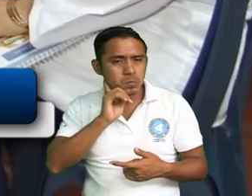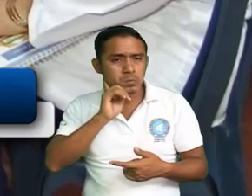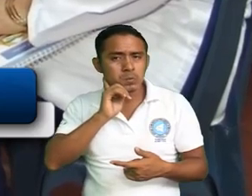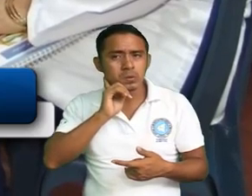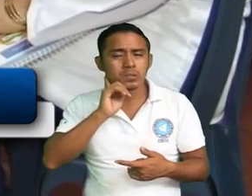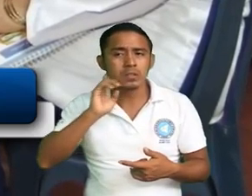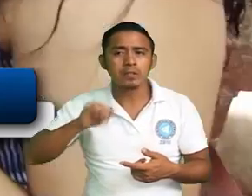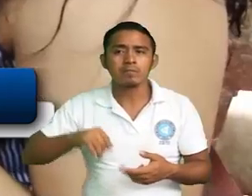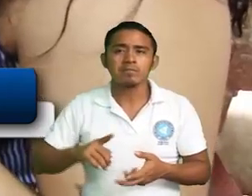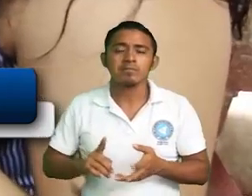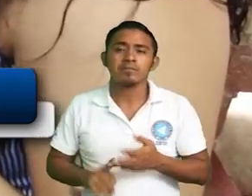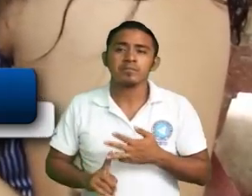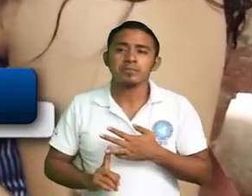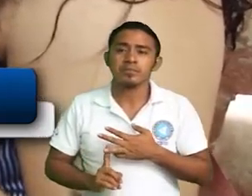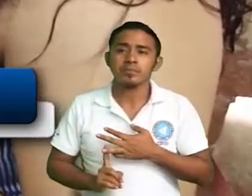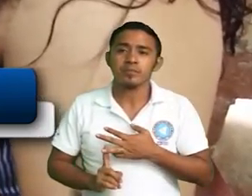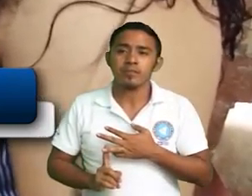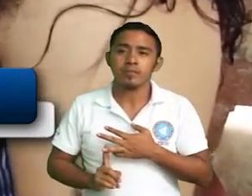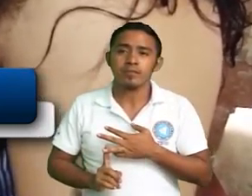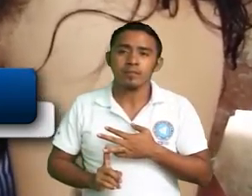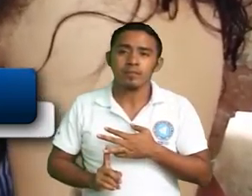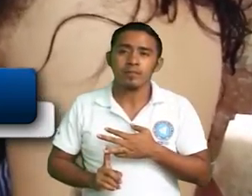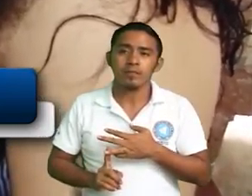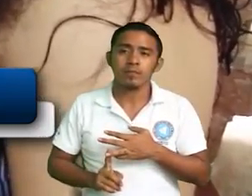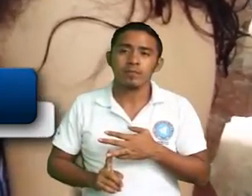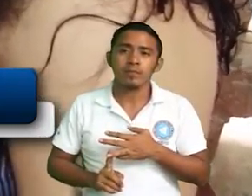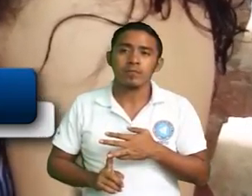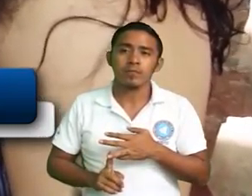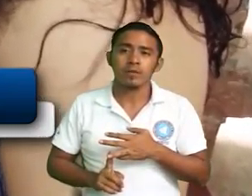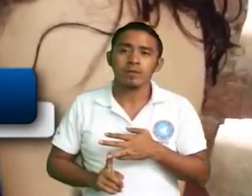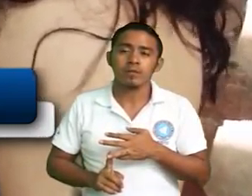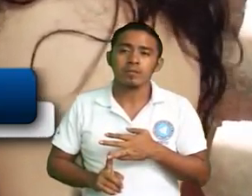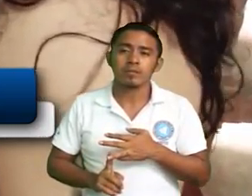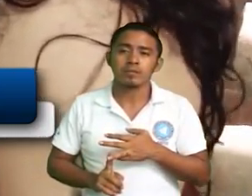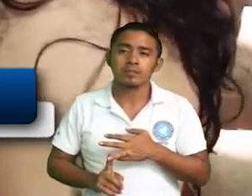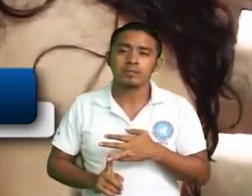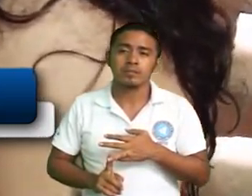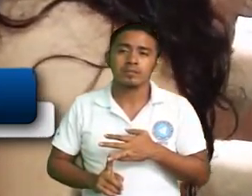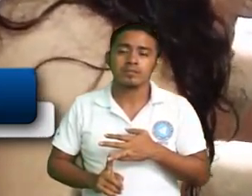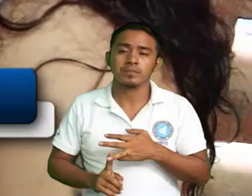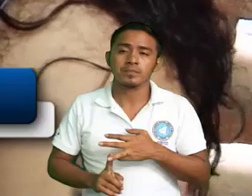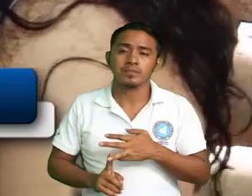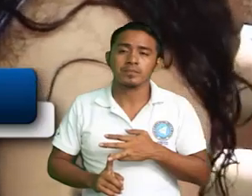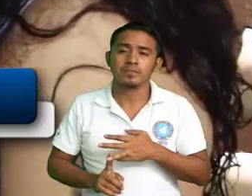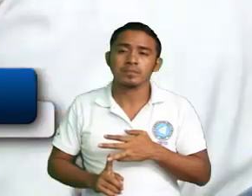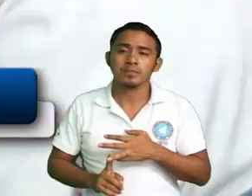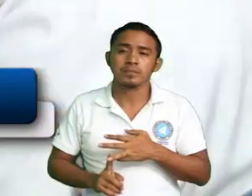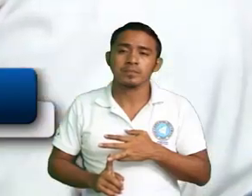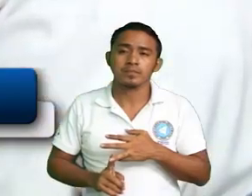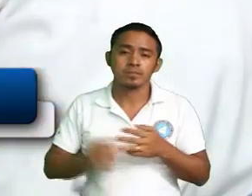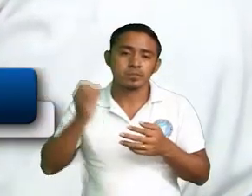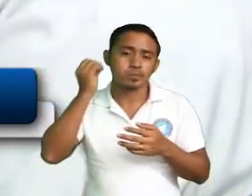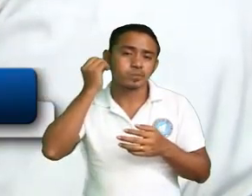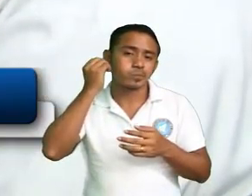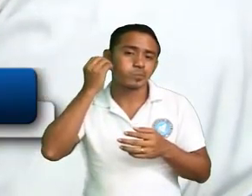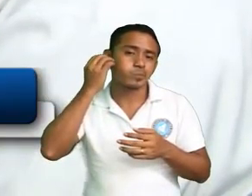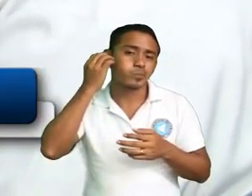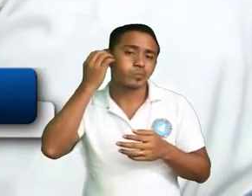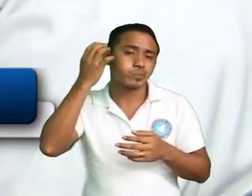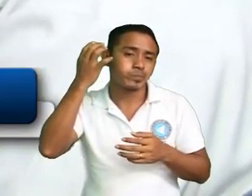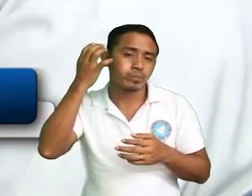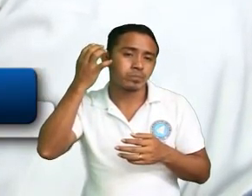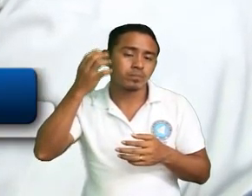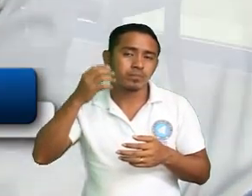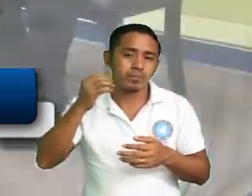un líquido sale del conducto auditivo. Luego viene la inflamación del conducto,